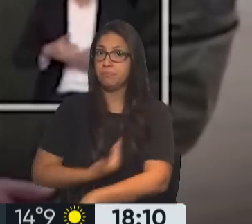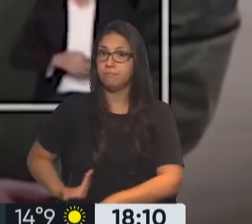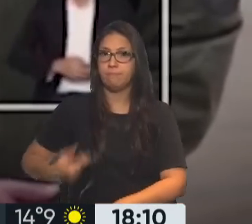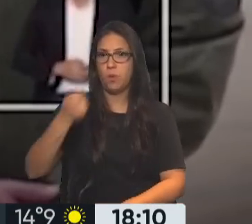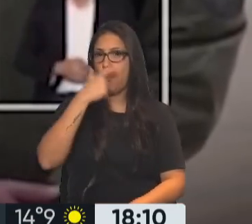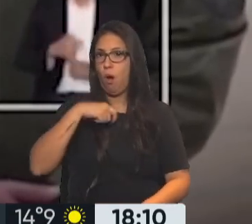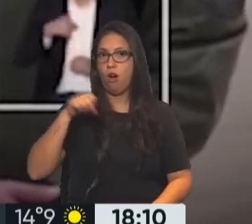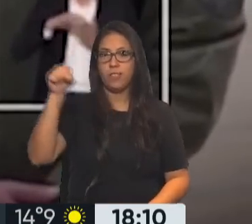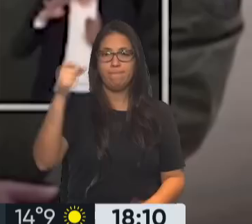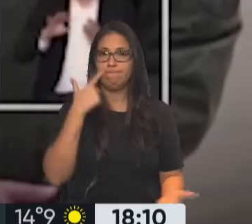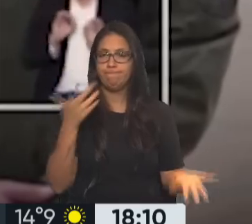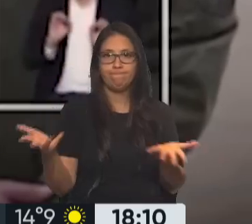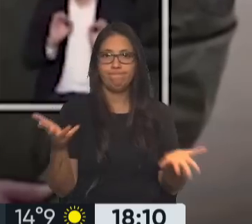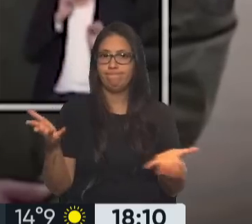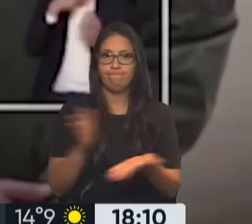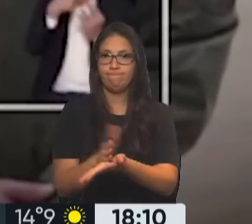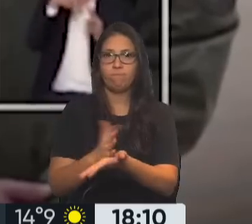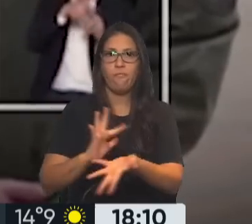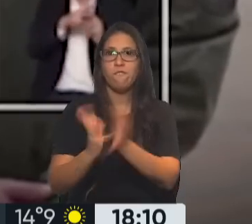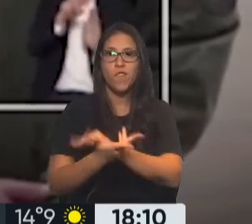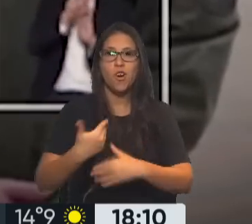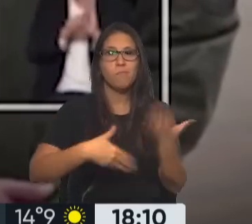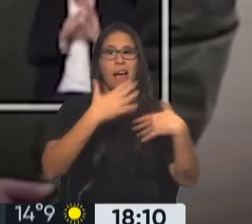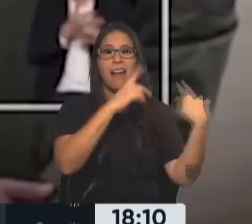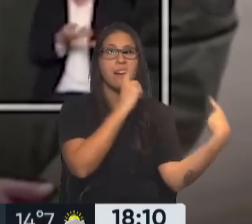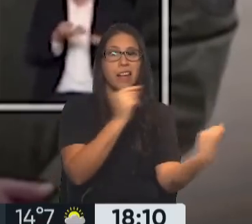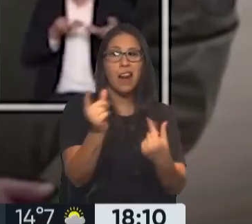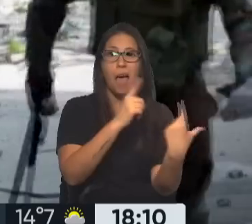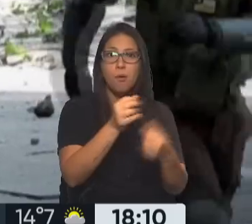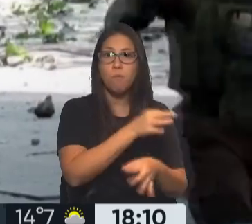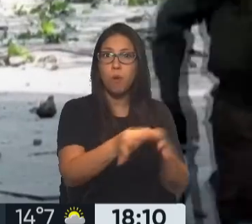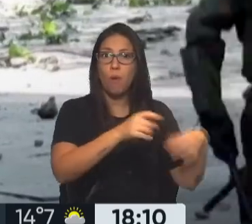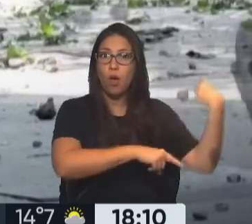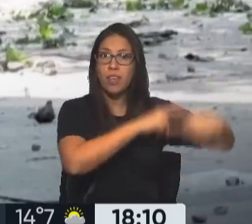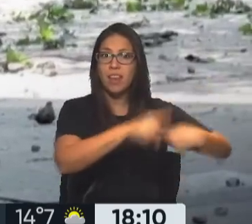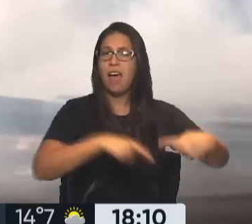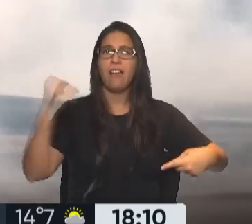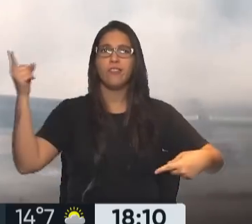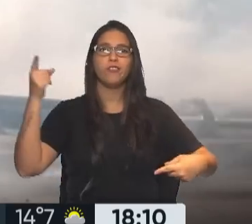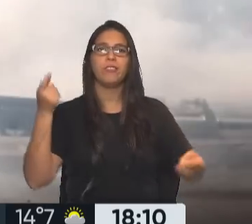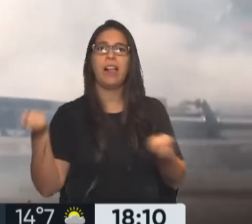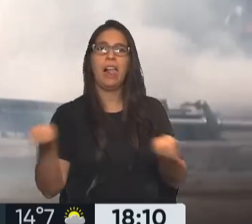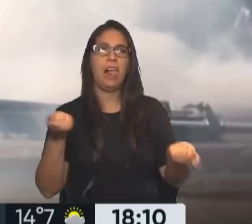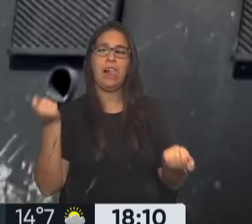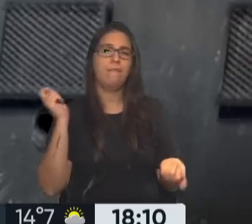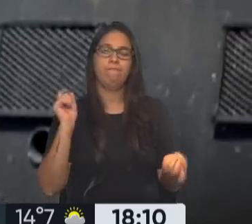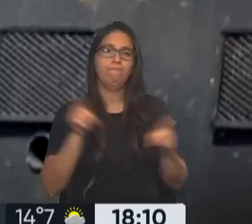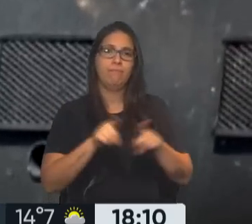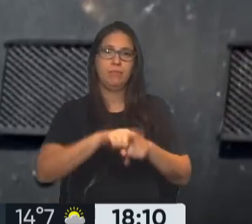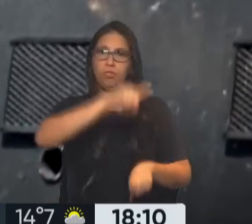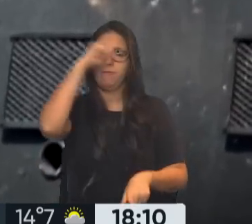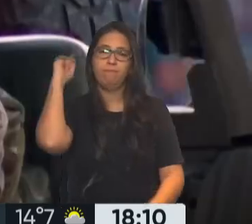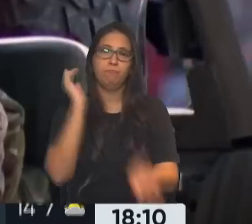no logra encontrar una salida diferente a los reclamos ancestrales de los pueblos originarios por fuera del accionar represivo del Estado